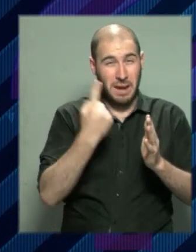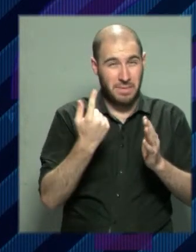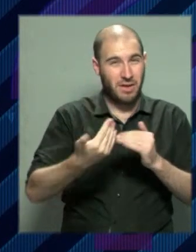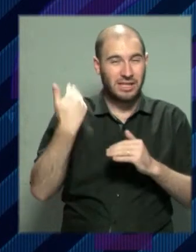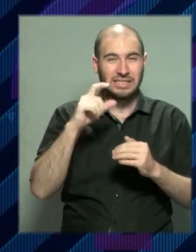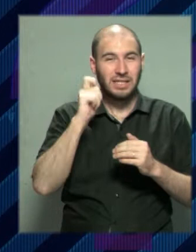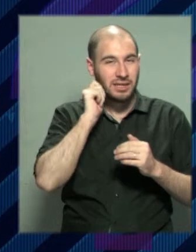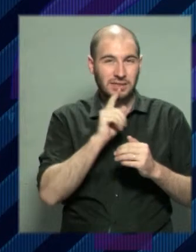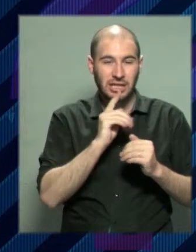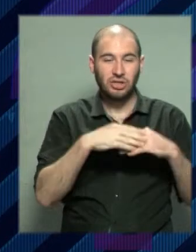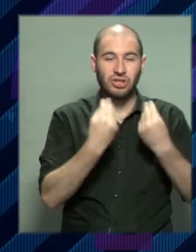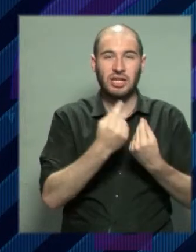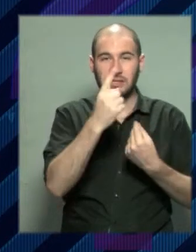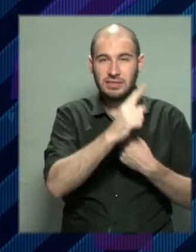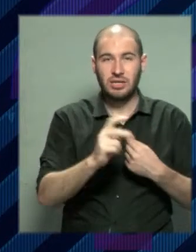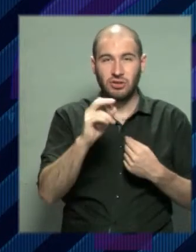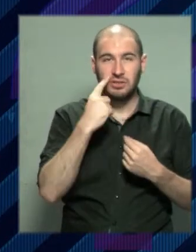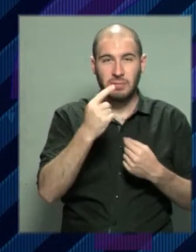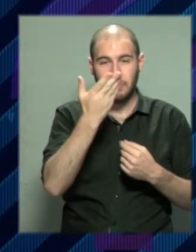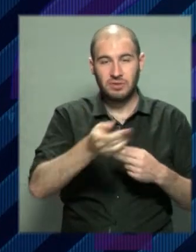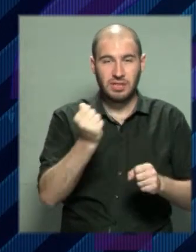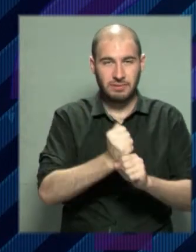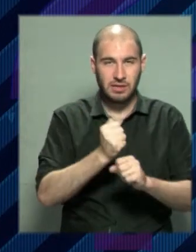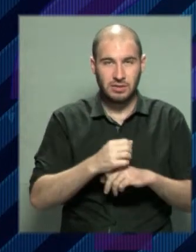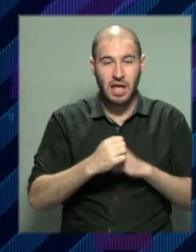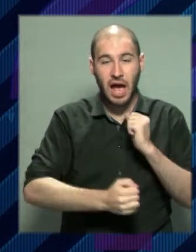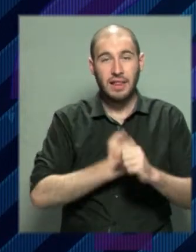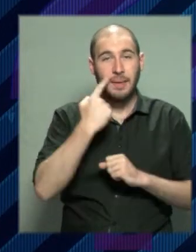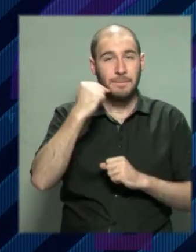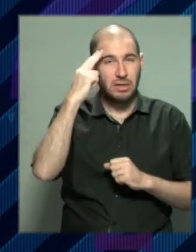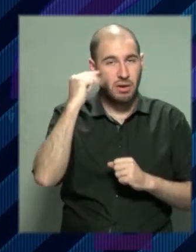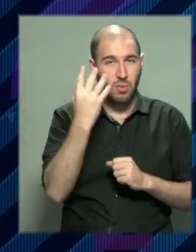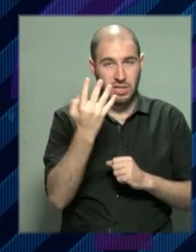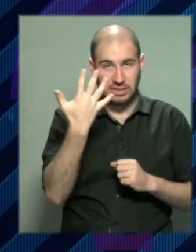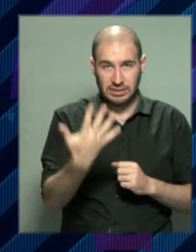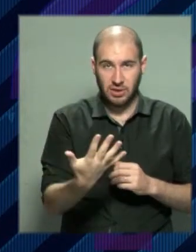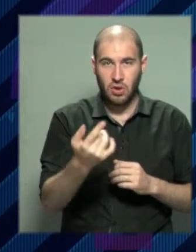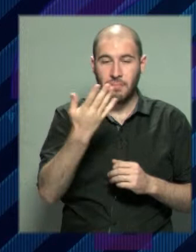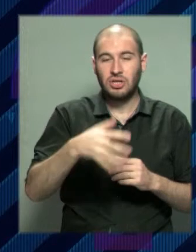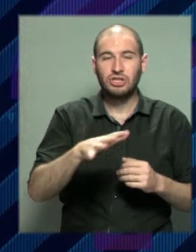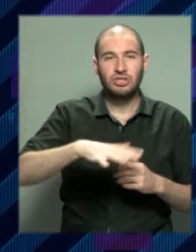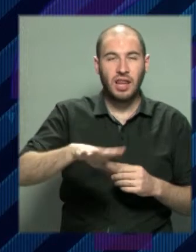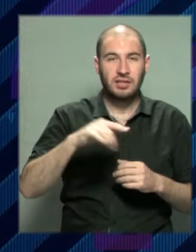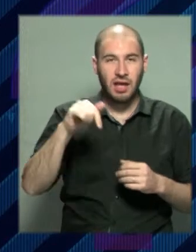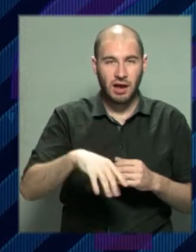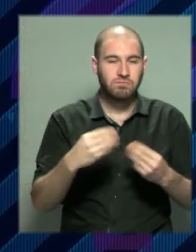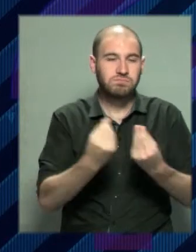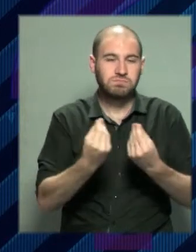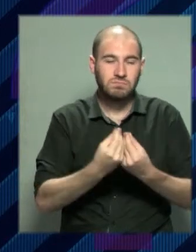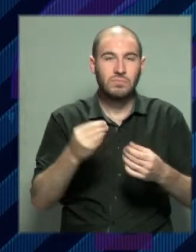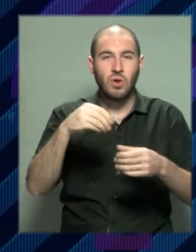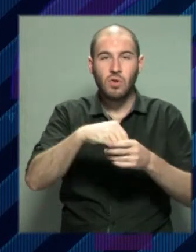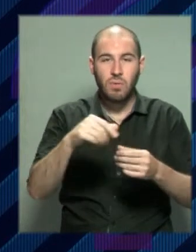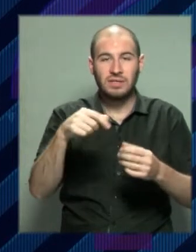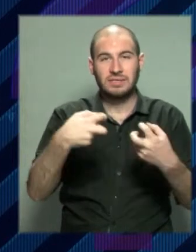la CGT tenía 130.000 trabajadores. Hasta 1945, los socialistas dominaron mayoritariamente el